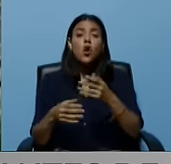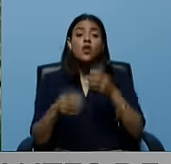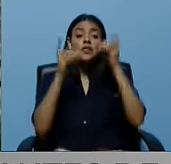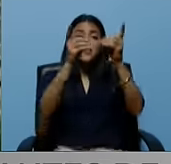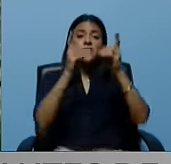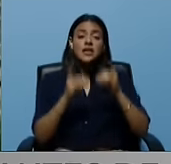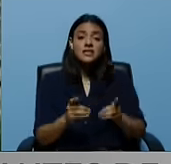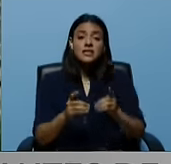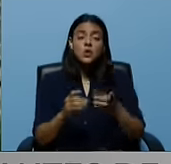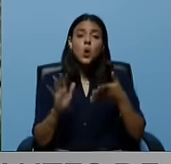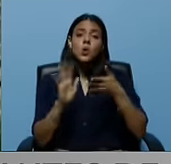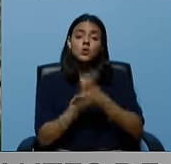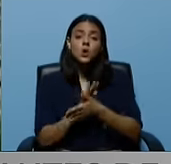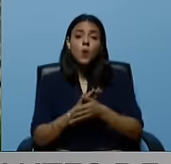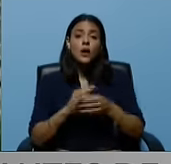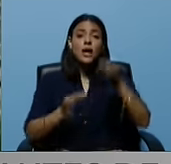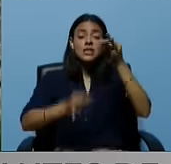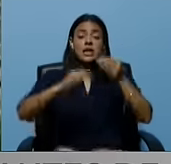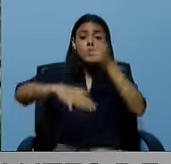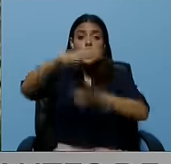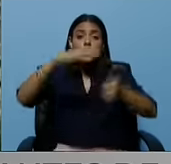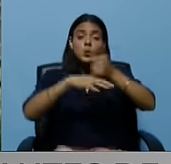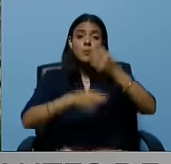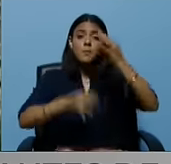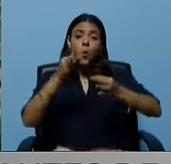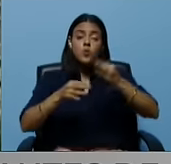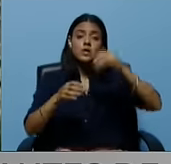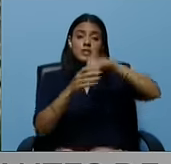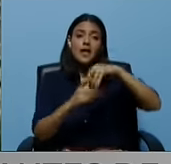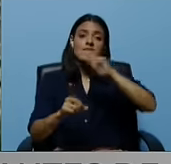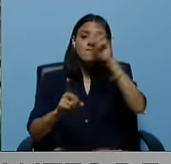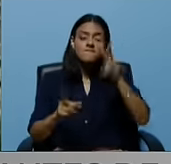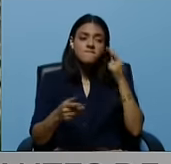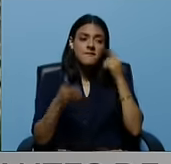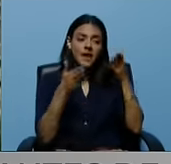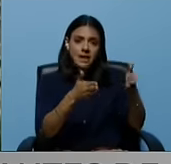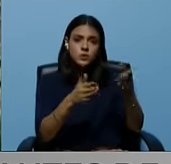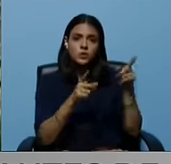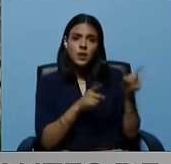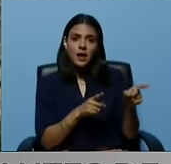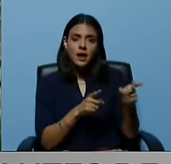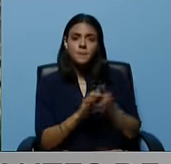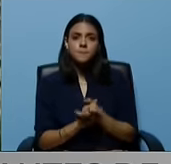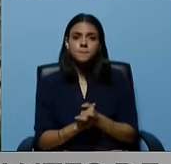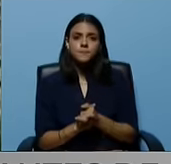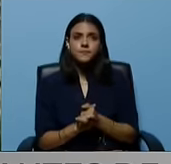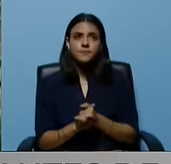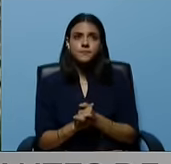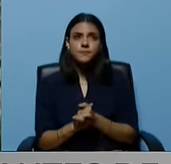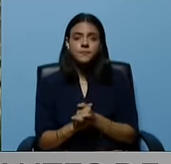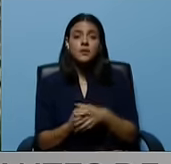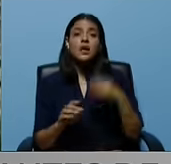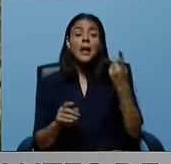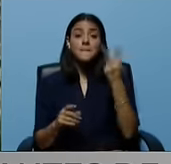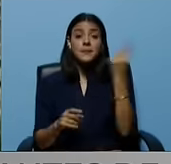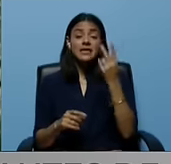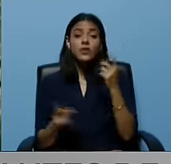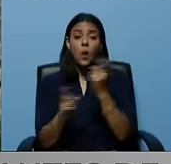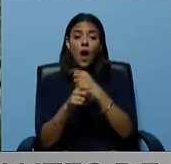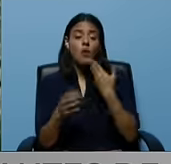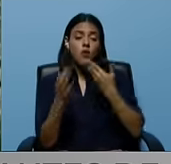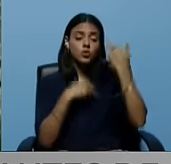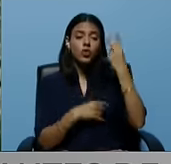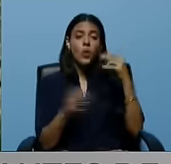decisión del Tribunal Supremo de Justicia de Venezuela en sala electoral en fecha 22 de agosto de